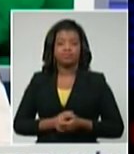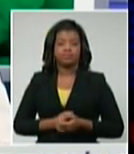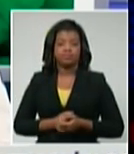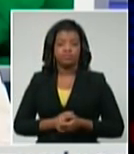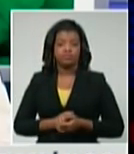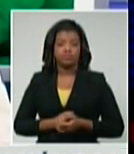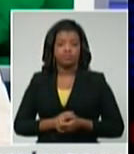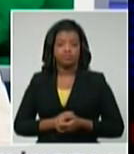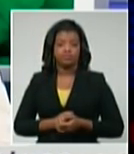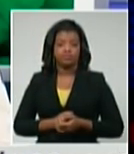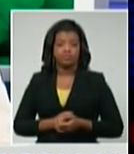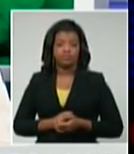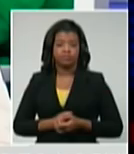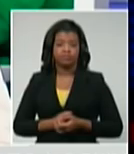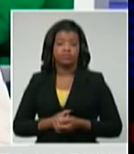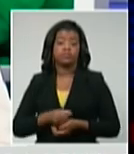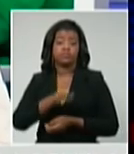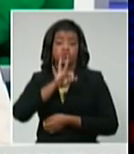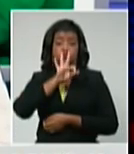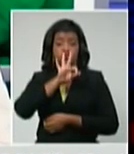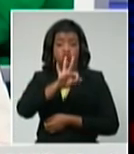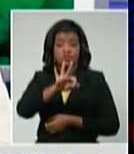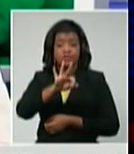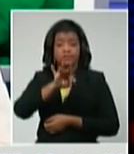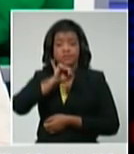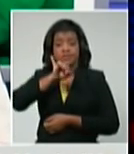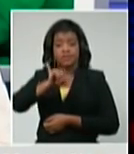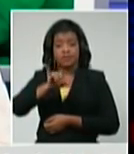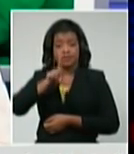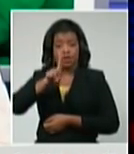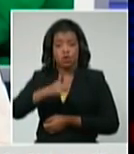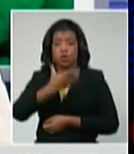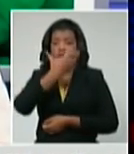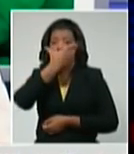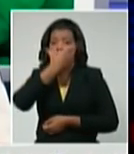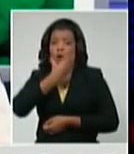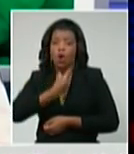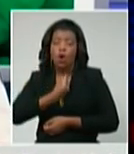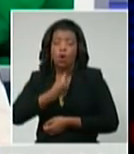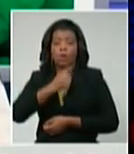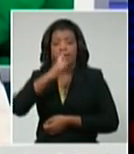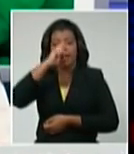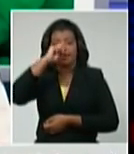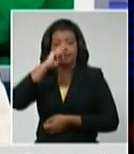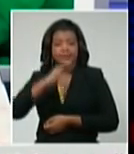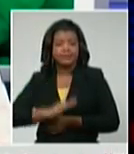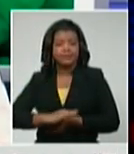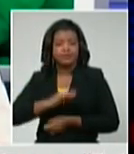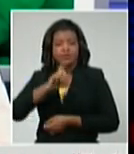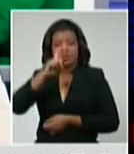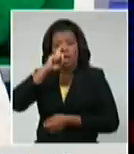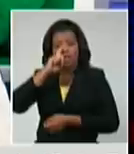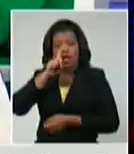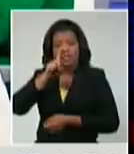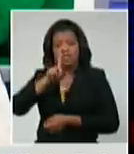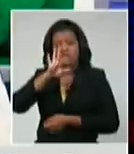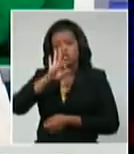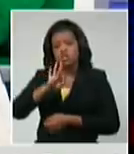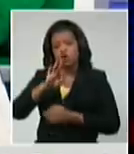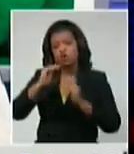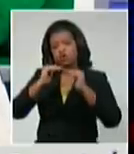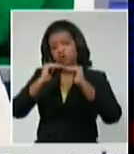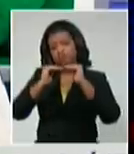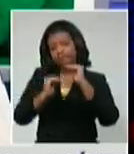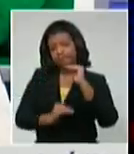861 jóvenes, niños de 18 y menos años de edad que han sido diagnosticados con